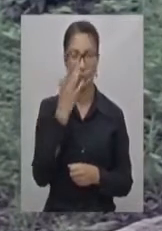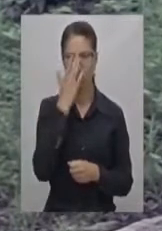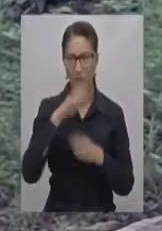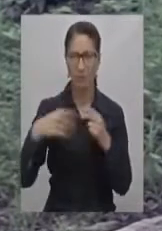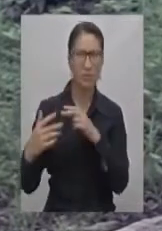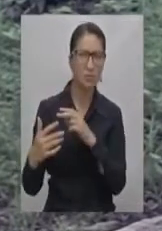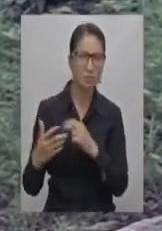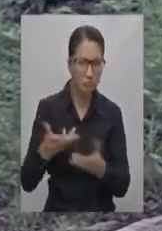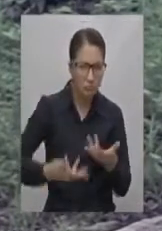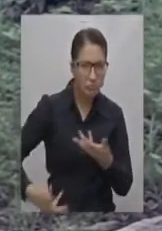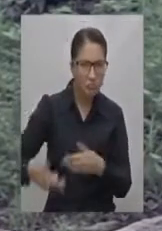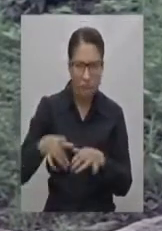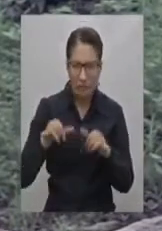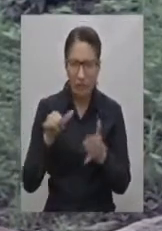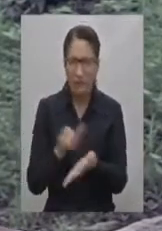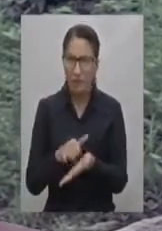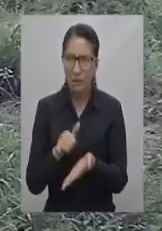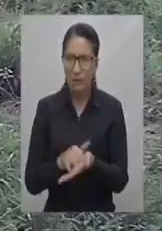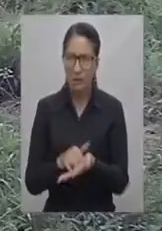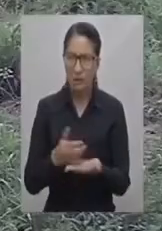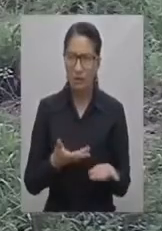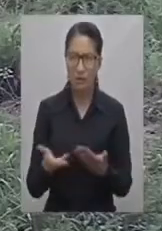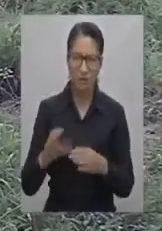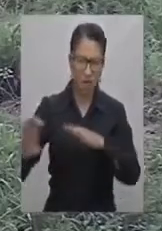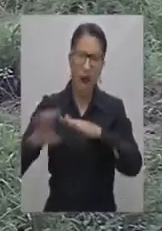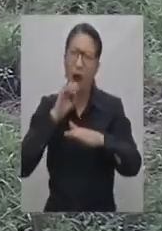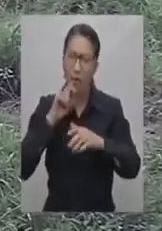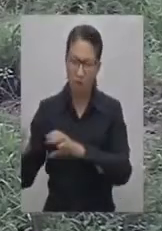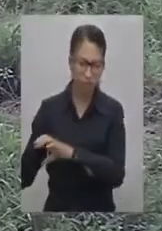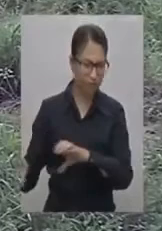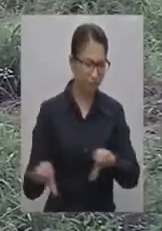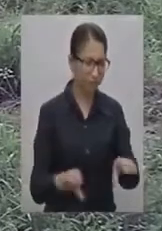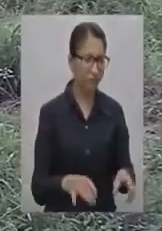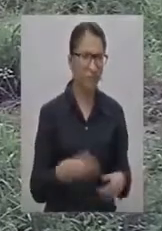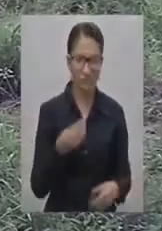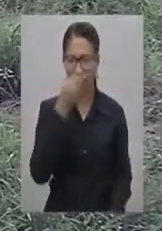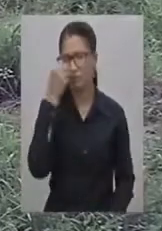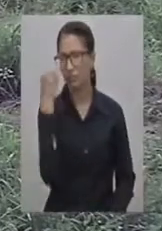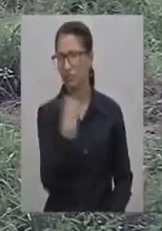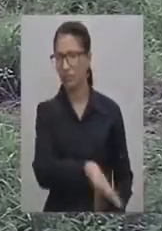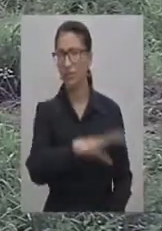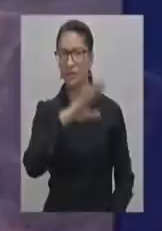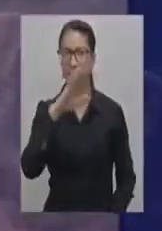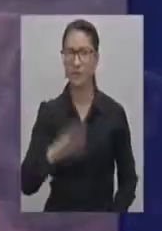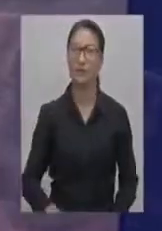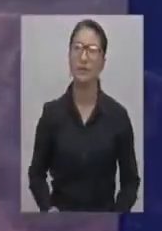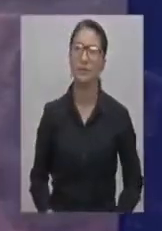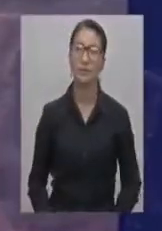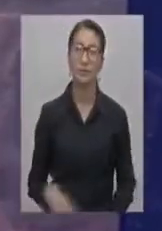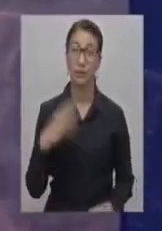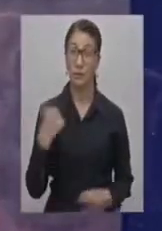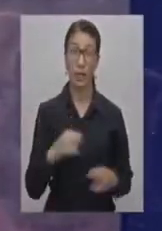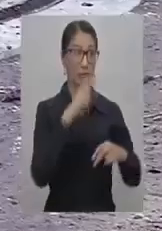gente se conectara en ese alcantarillado, y resulta que eso no sirvió para nada. Y es que las